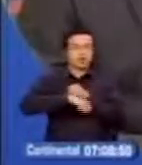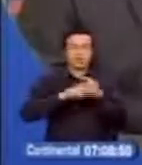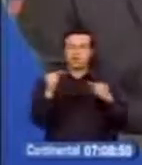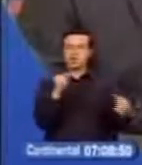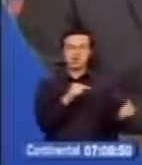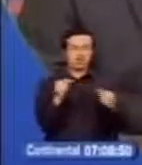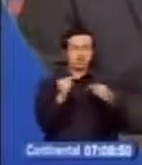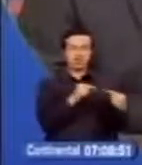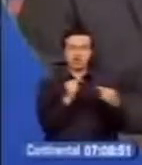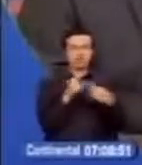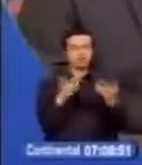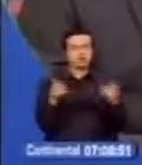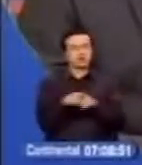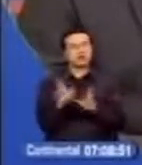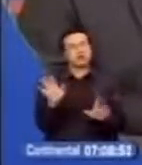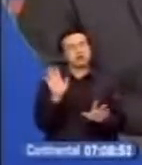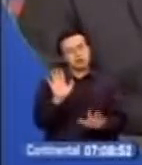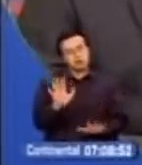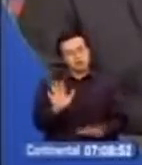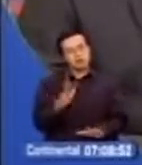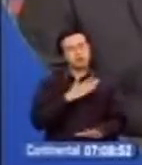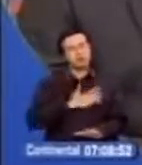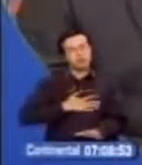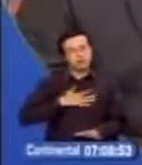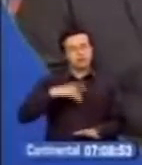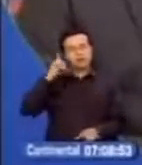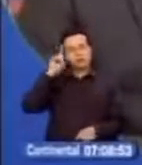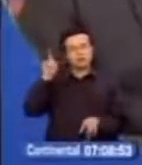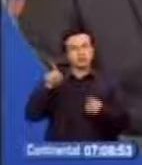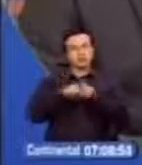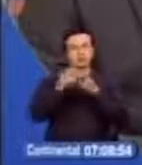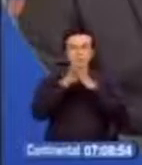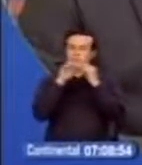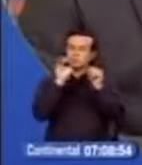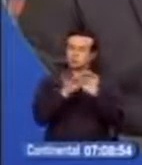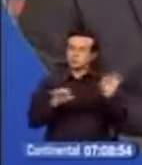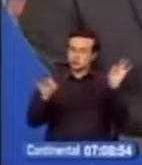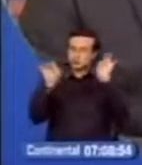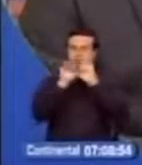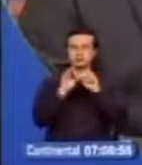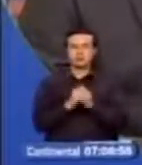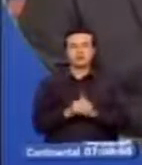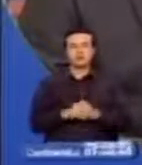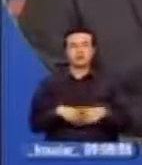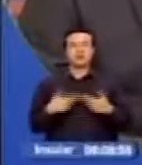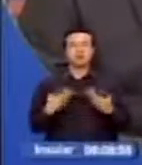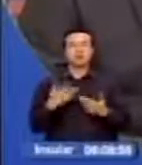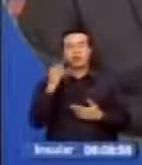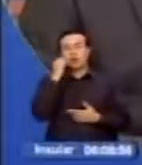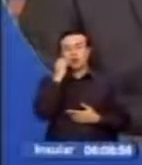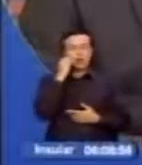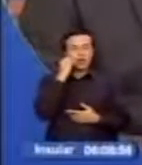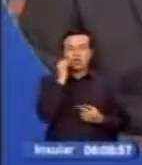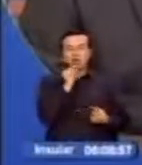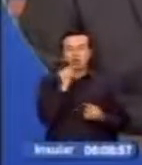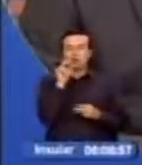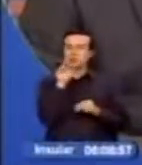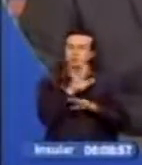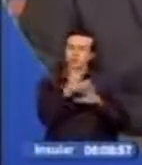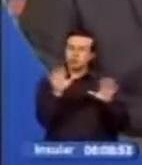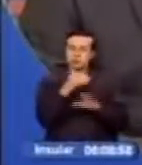para el otro. Entonces, ya. Pongámonos de acuerdo, entendámonos bien, ¿verdad? No nos vamos a hacer el tonto entre nosotros mismos,